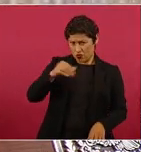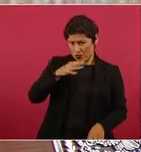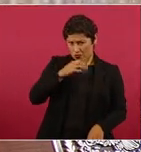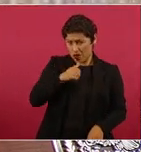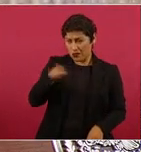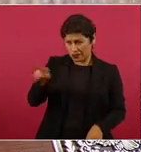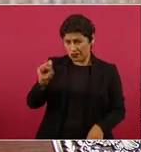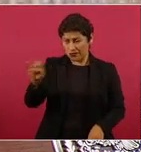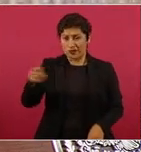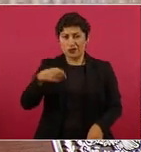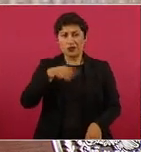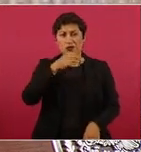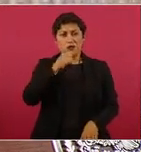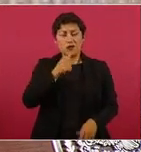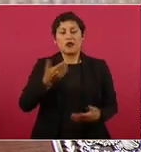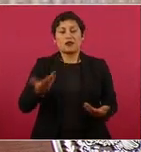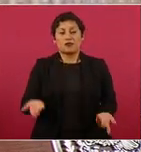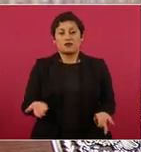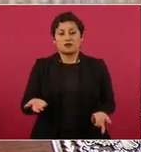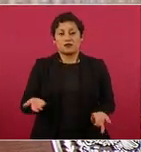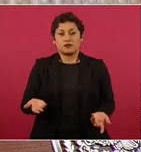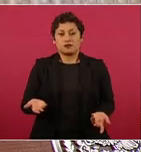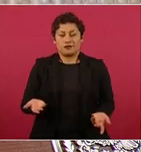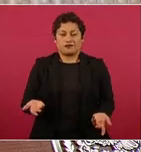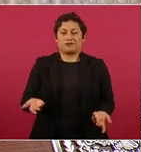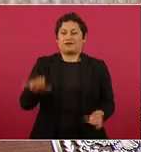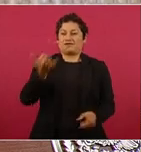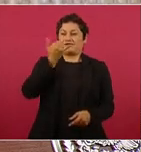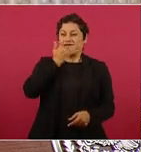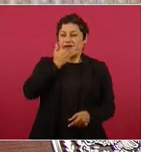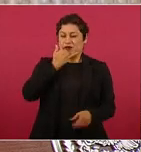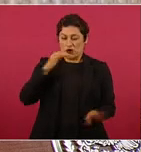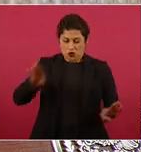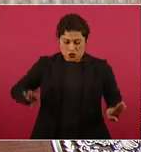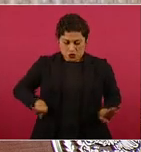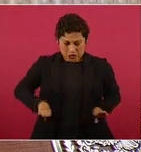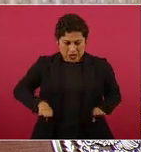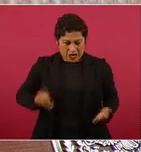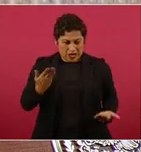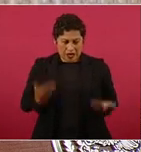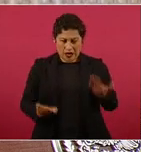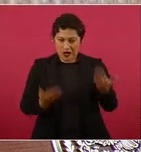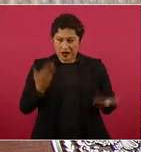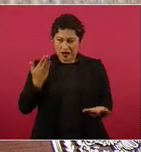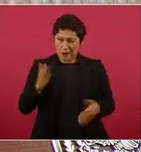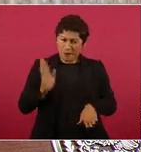¿Y quién es más hitleriano? Que eso es del fondo.